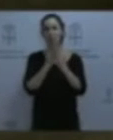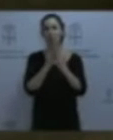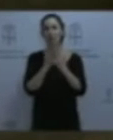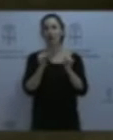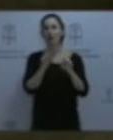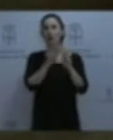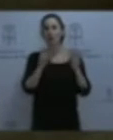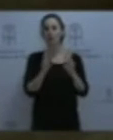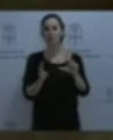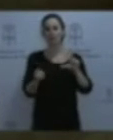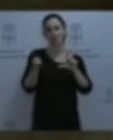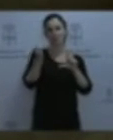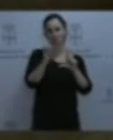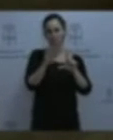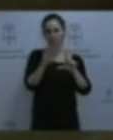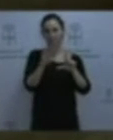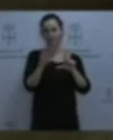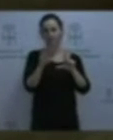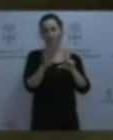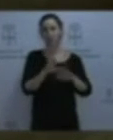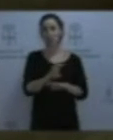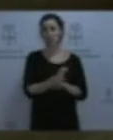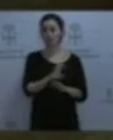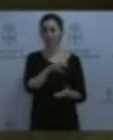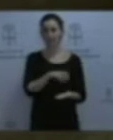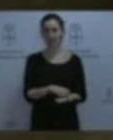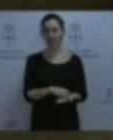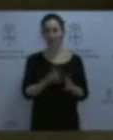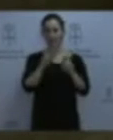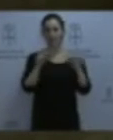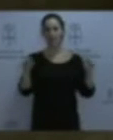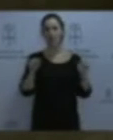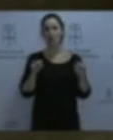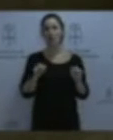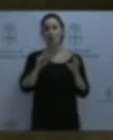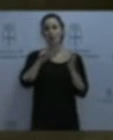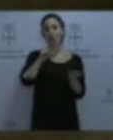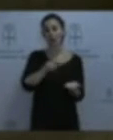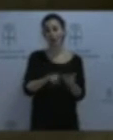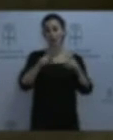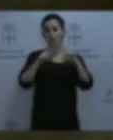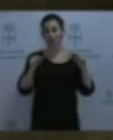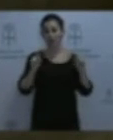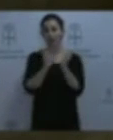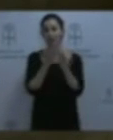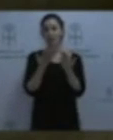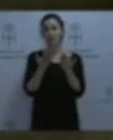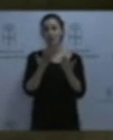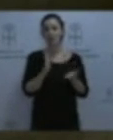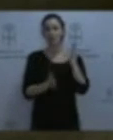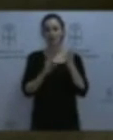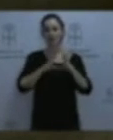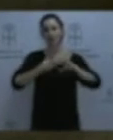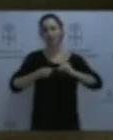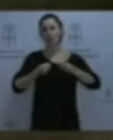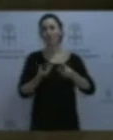la web de la Consejería, titulado La lengua asturiana, los libros de texto, tratamiento y ajuste al marco